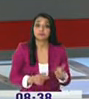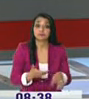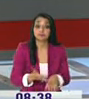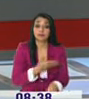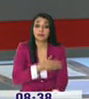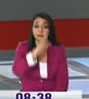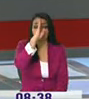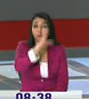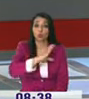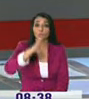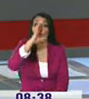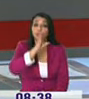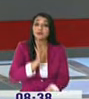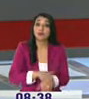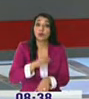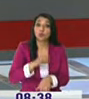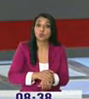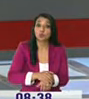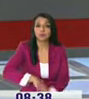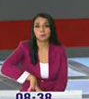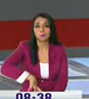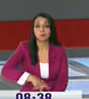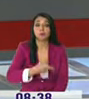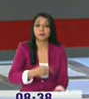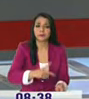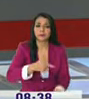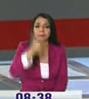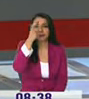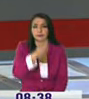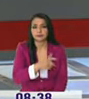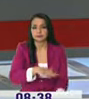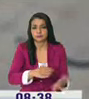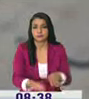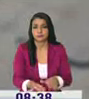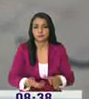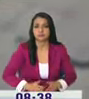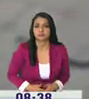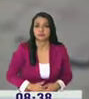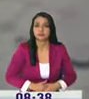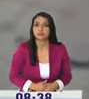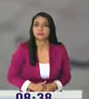de captura por el delito de asesinato. Veamos.